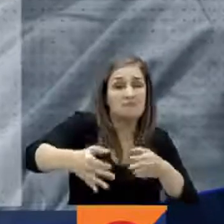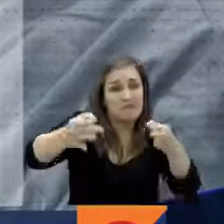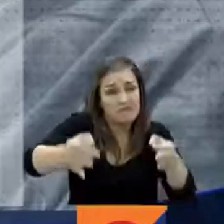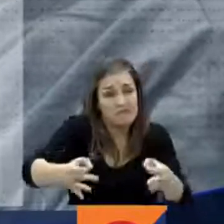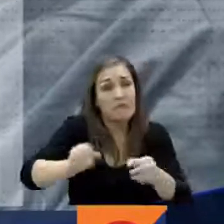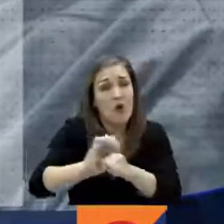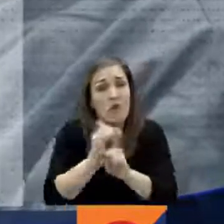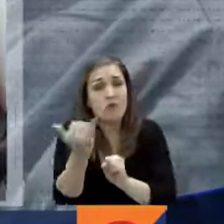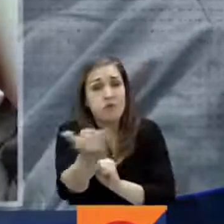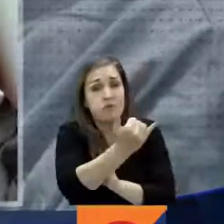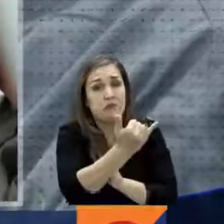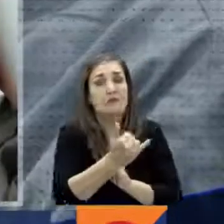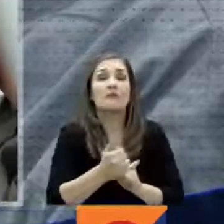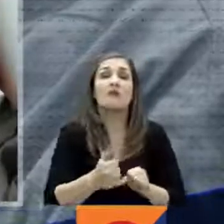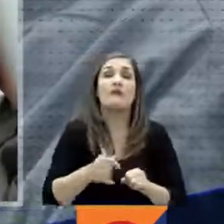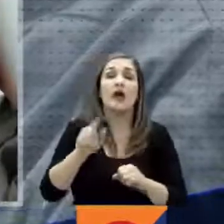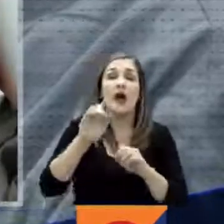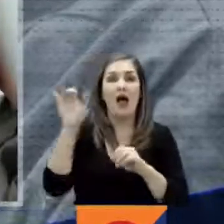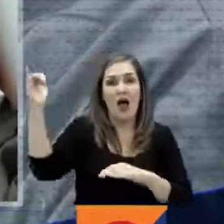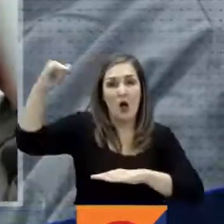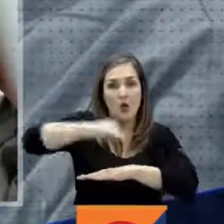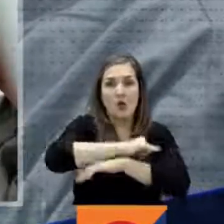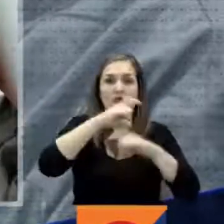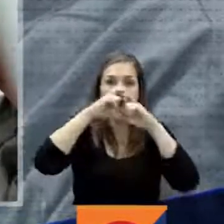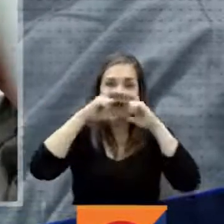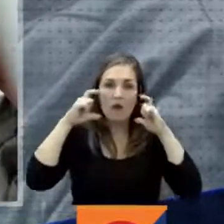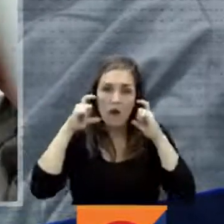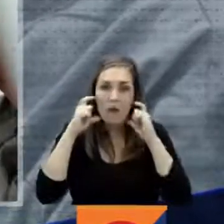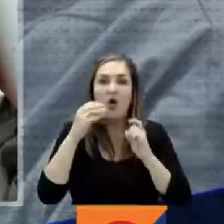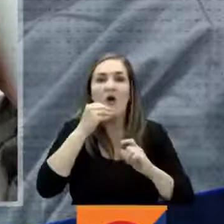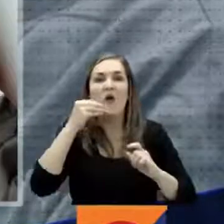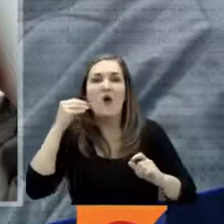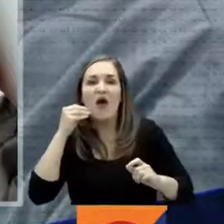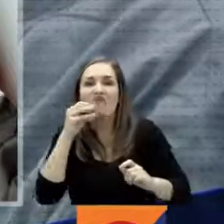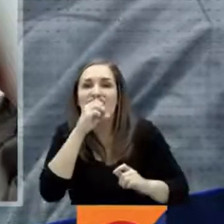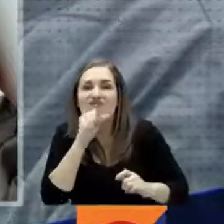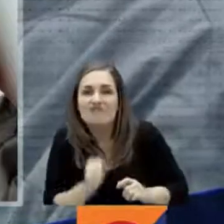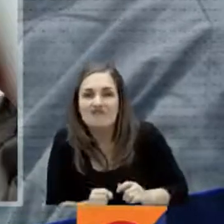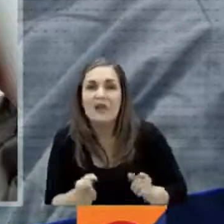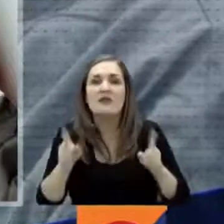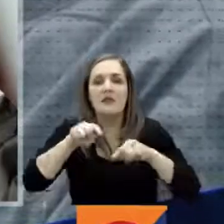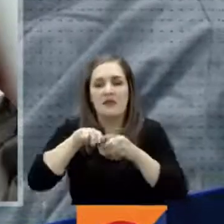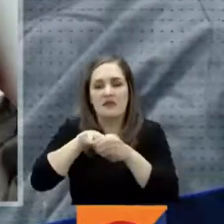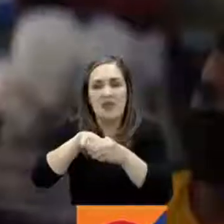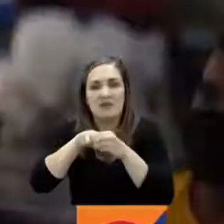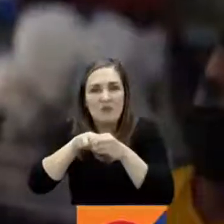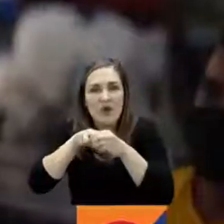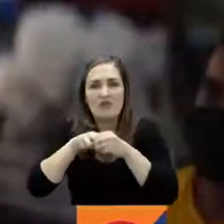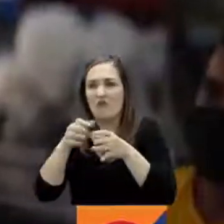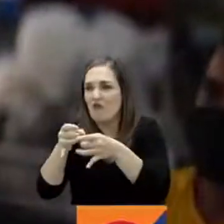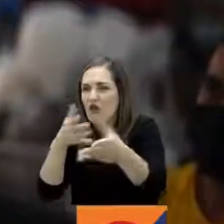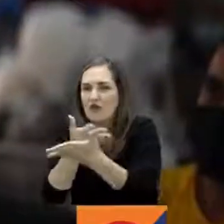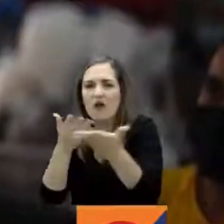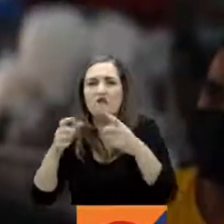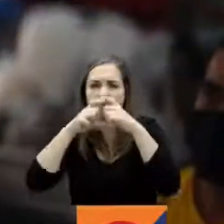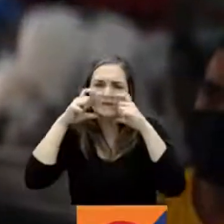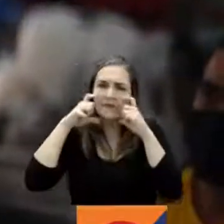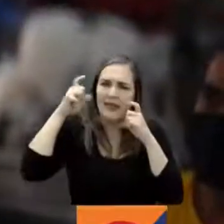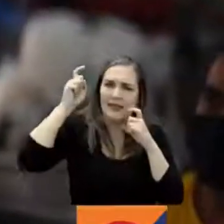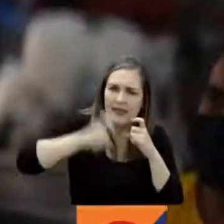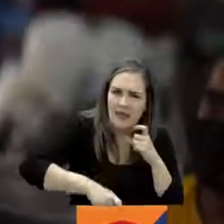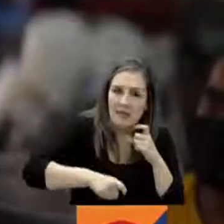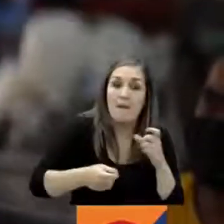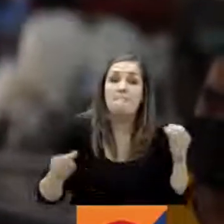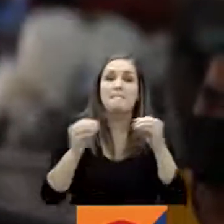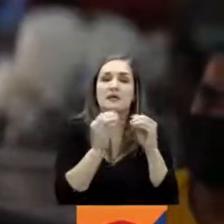uso de tapabocas en aeropuertos, hogares geriátricos, centros de salud y transporte público seguirá vigente. Se continuará con el plan de